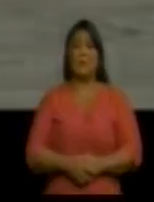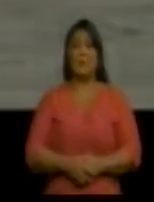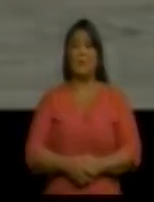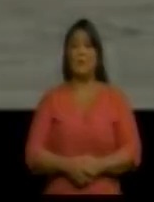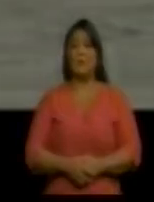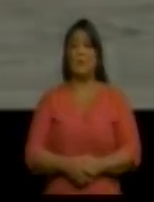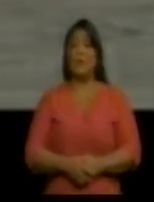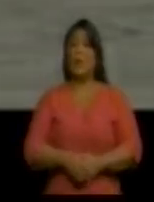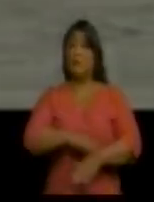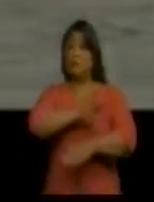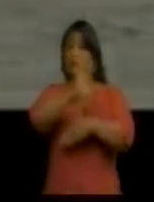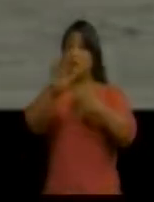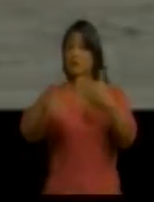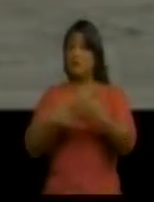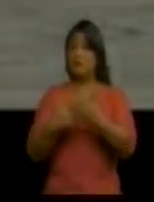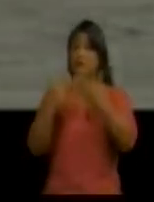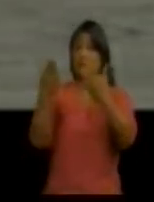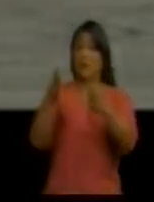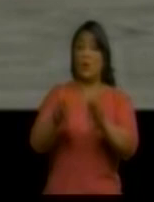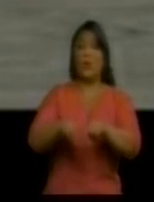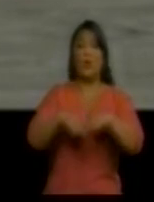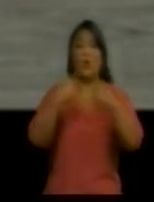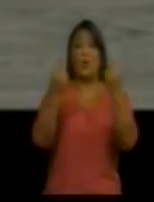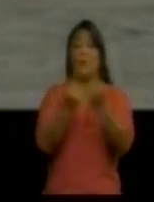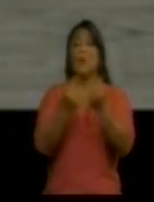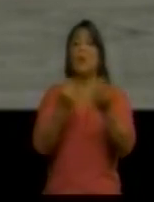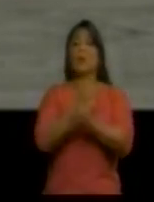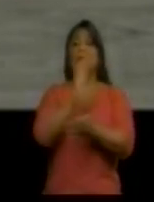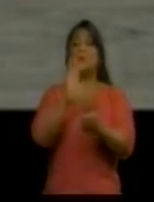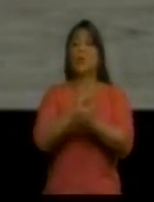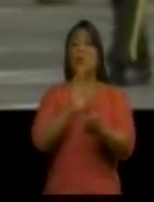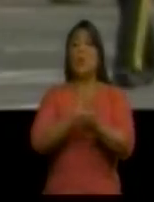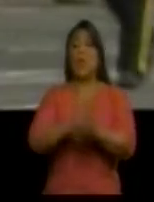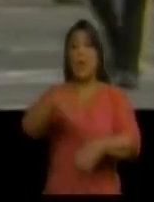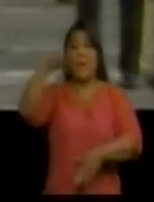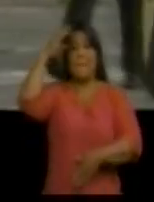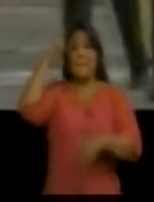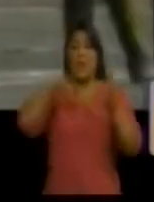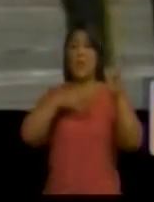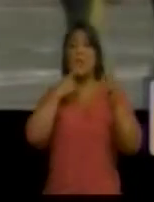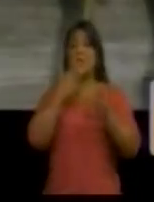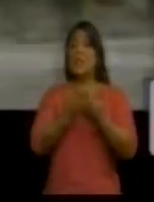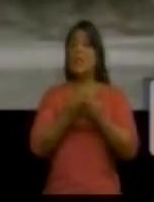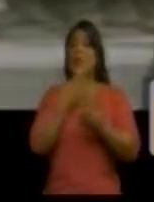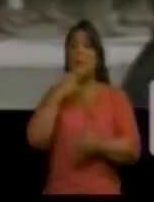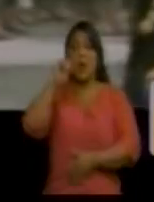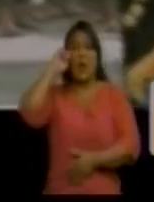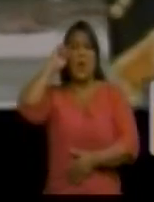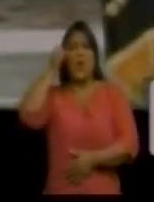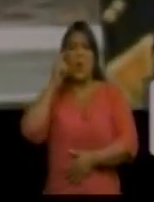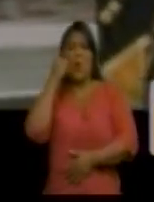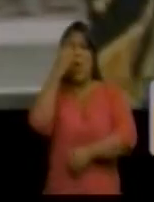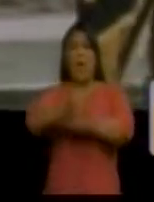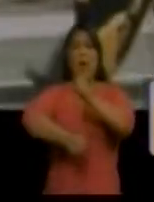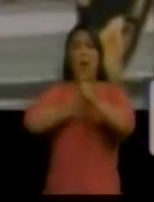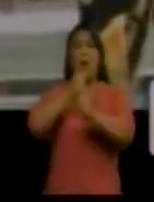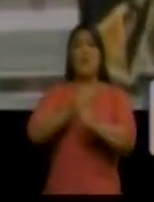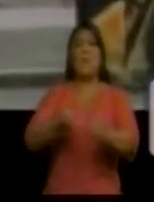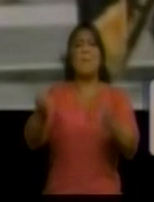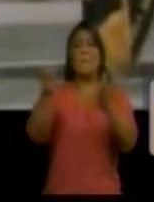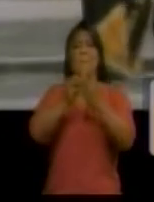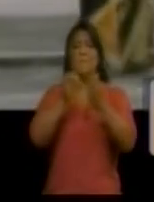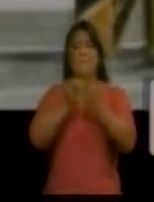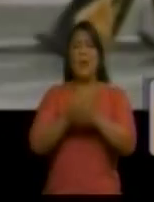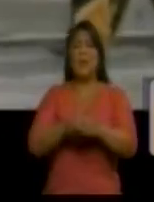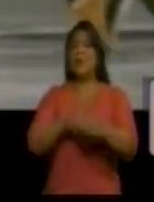El evento cívico se efectuó en el Campo Marte de la Escuela Militar Eloy Alfaro. Ahí, a propósito de recordar un año más de la batalla de Tarqui, el